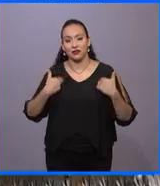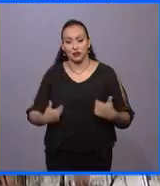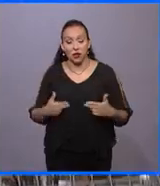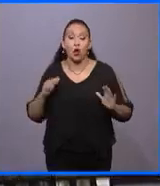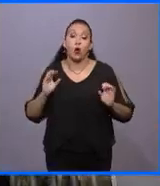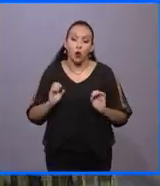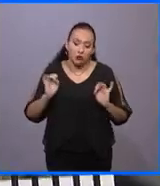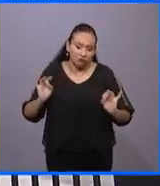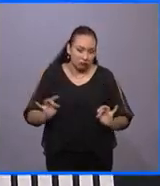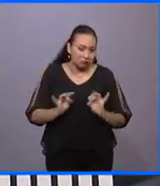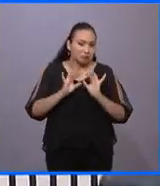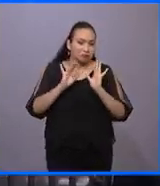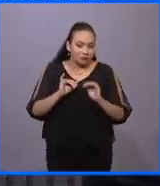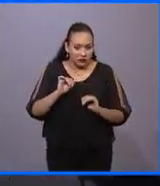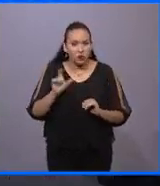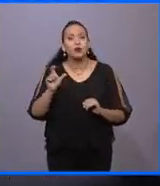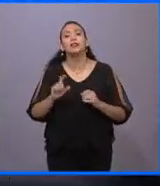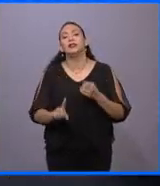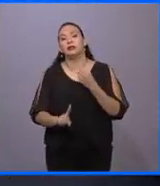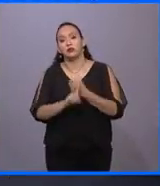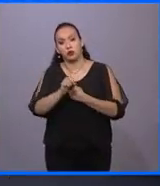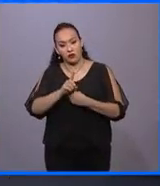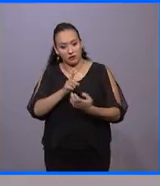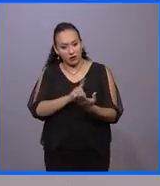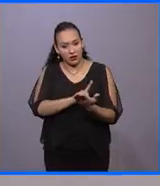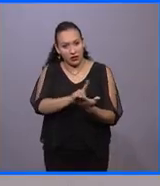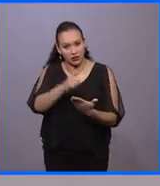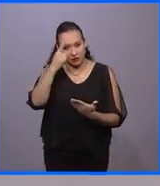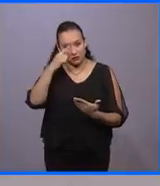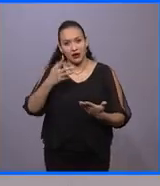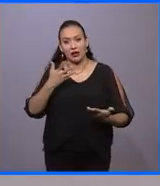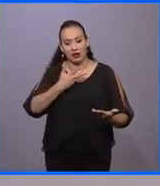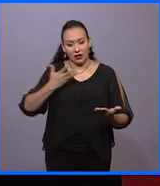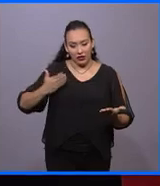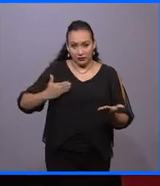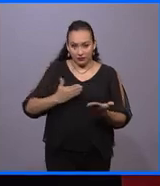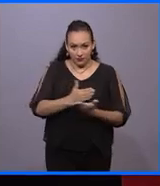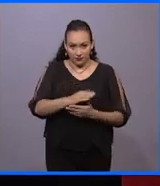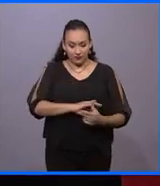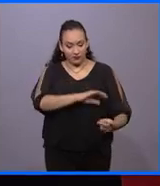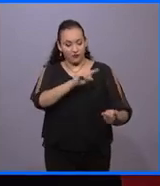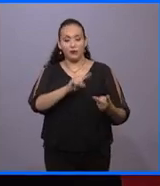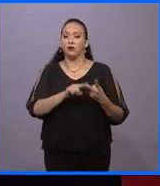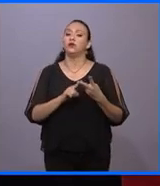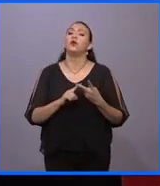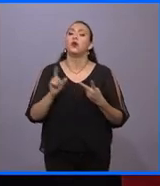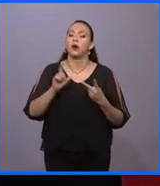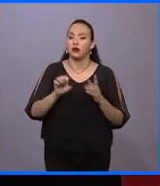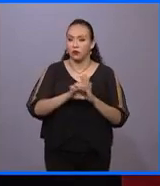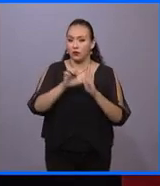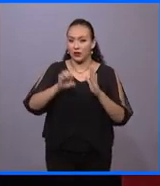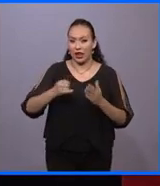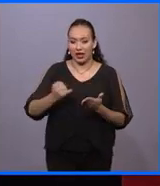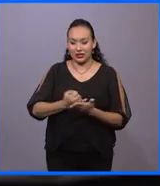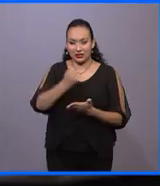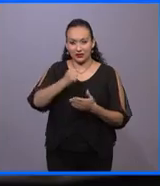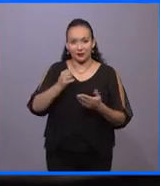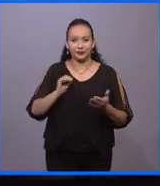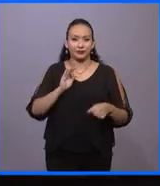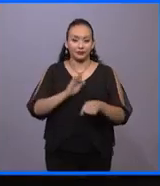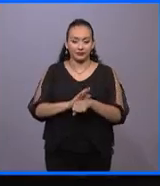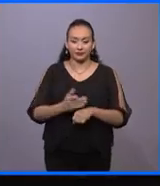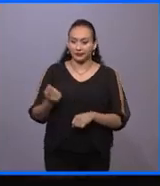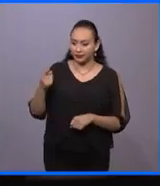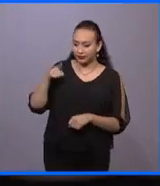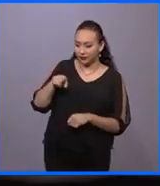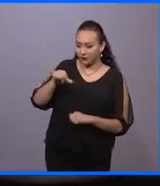salvo en casos en los que haya afectación al derecho a un recurso efectivo. La otra, que en las sentencias de amparo en las que se